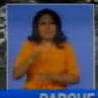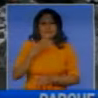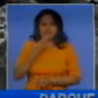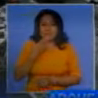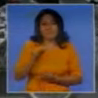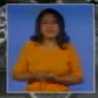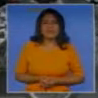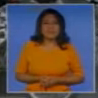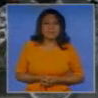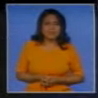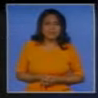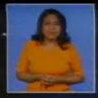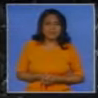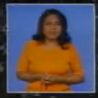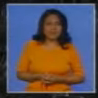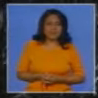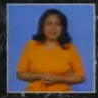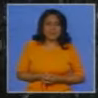Quito.